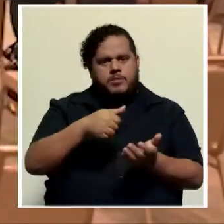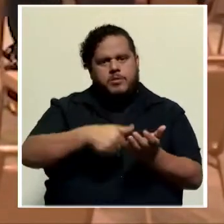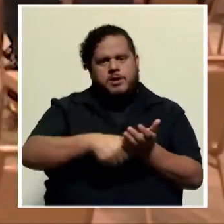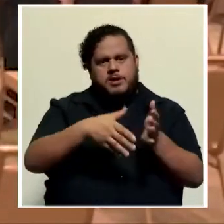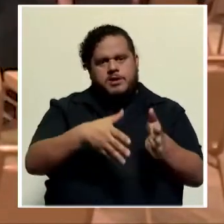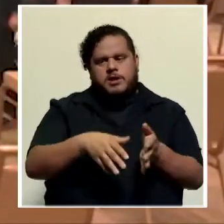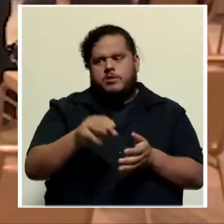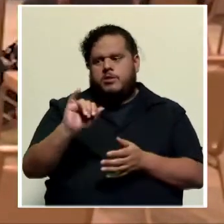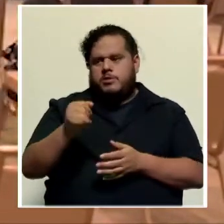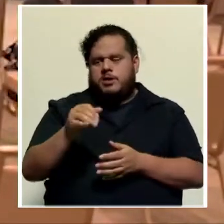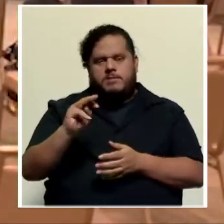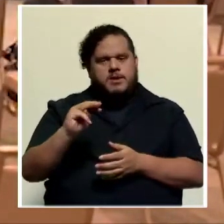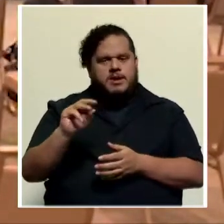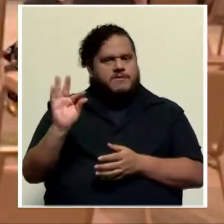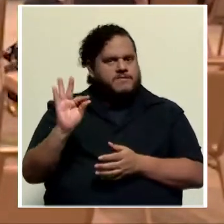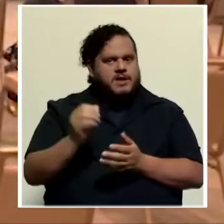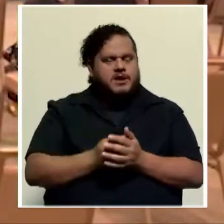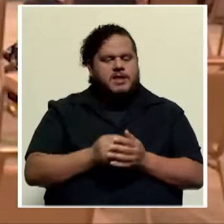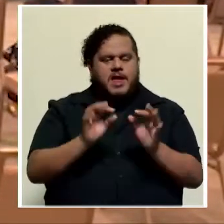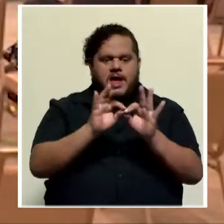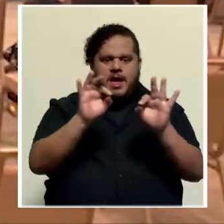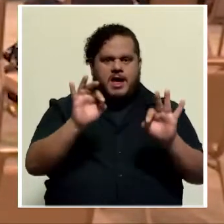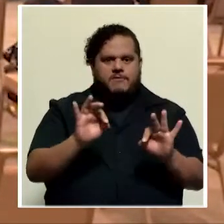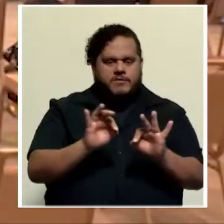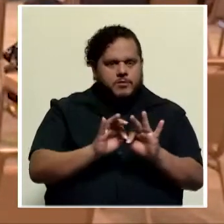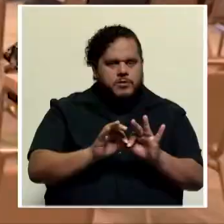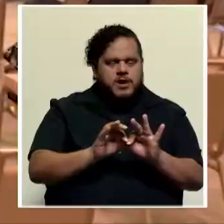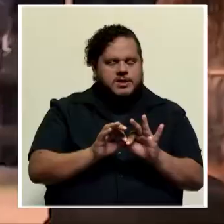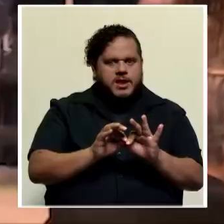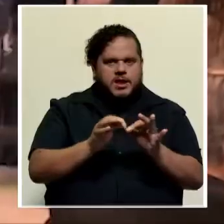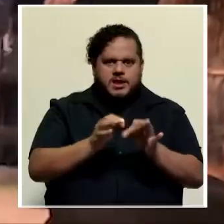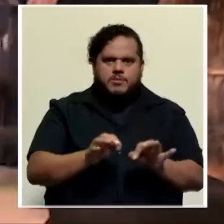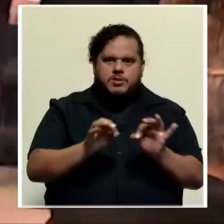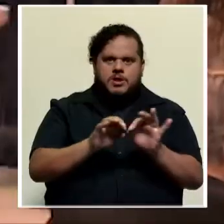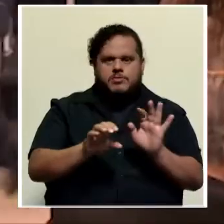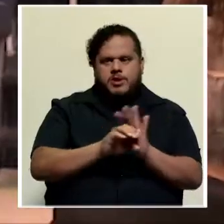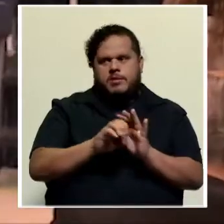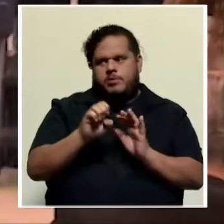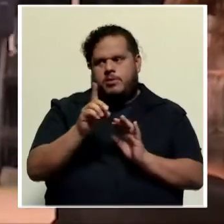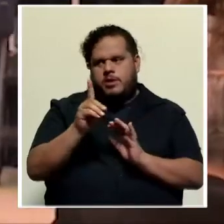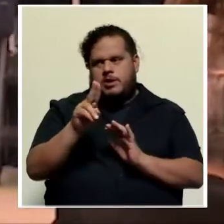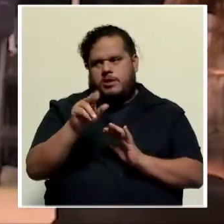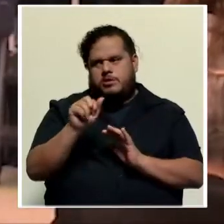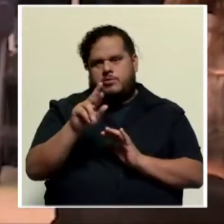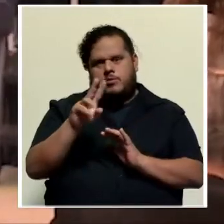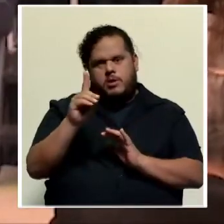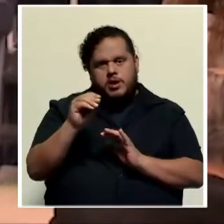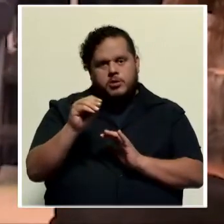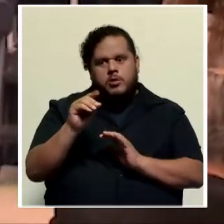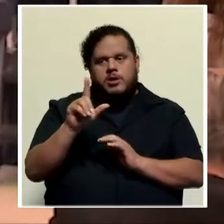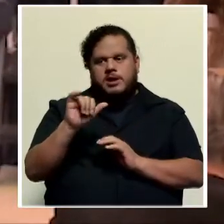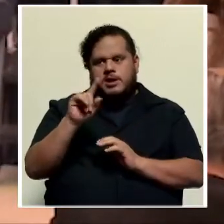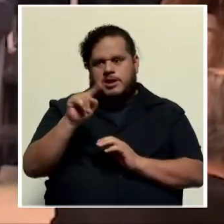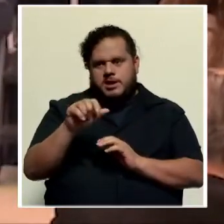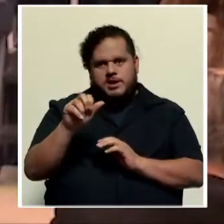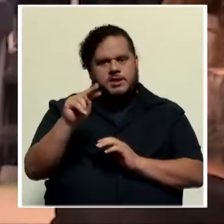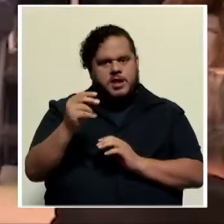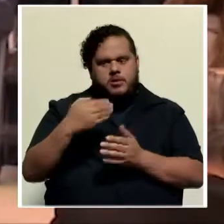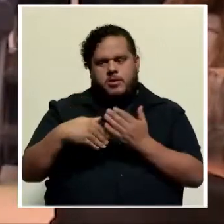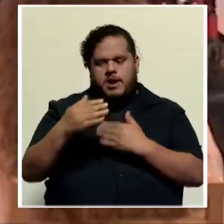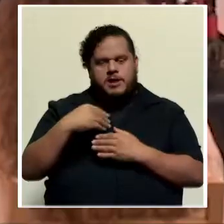María Figueres a figuras tan connotadas como don Eduardo Lizano, expresidente del Banco Central, ¿verdad?